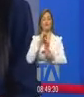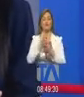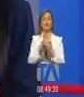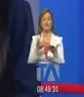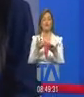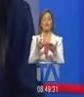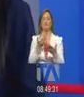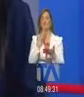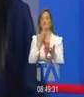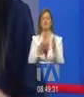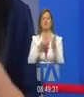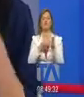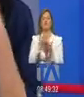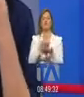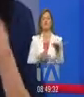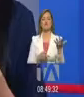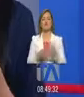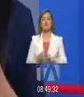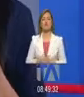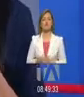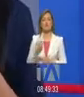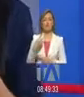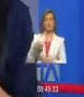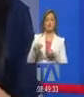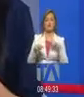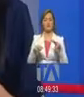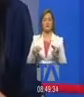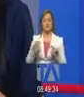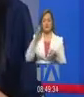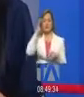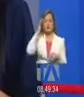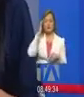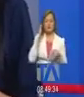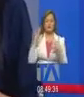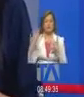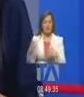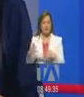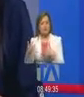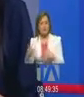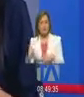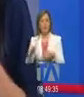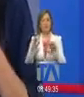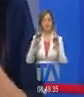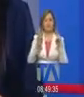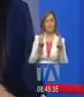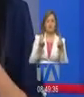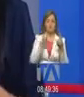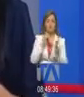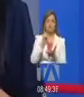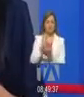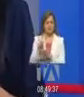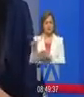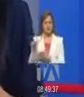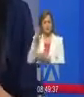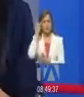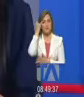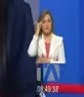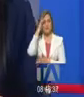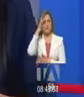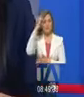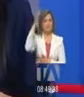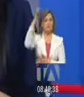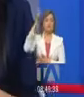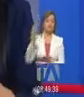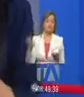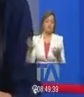¿Qué quiere decir esto? Entonces, es darnos cuenta de si nuestras preocupaciones son por temas que están ocurriendo en realidad o por algo que